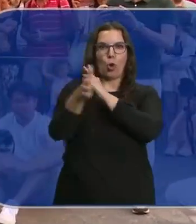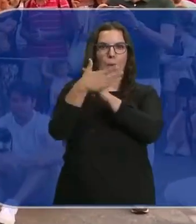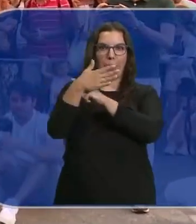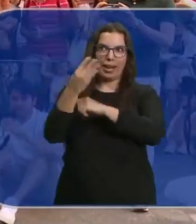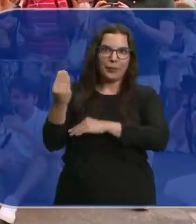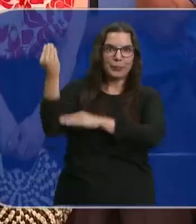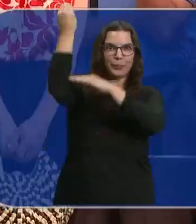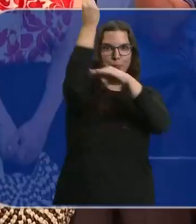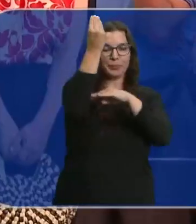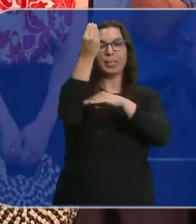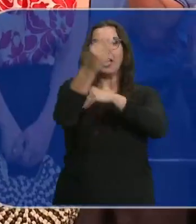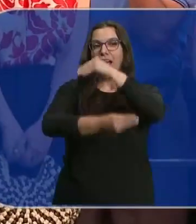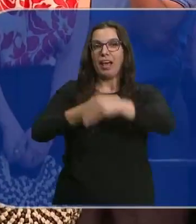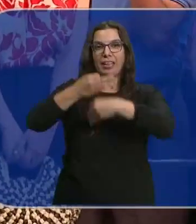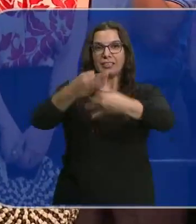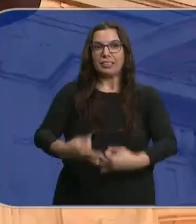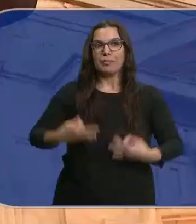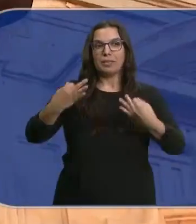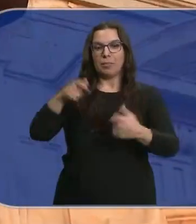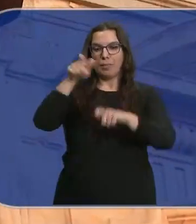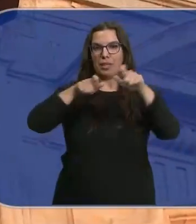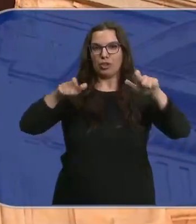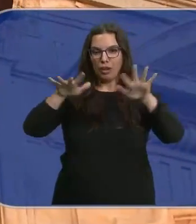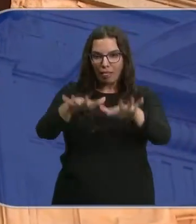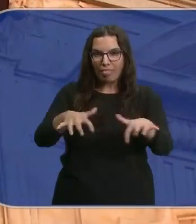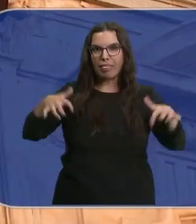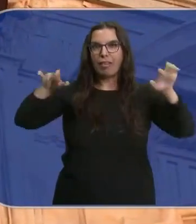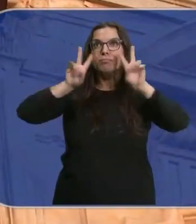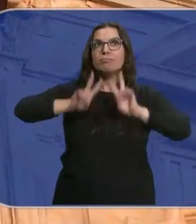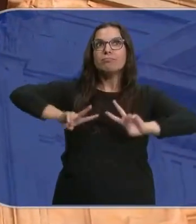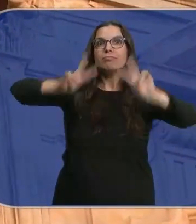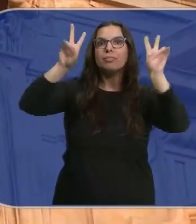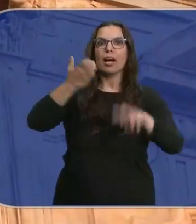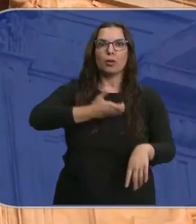bandera española y lo hicieron, como siempre, ante la atenta mirada